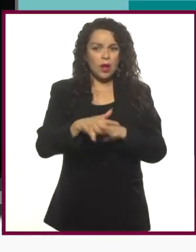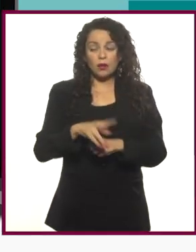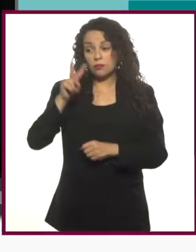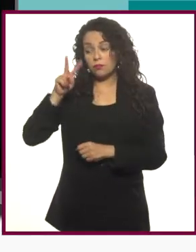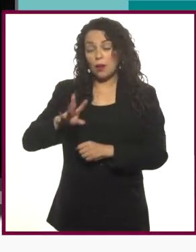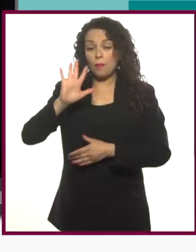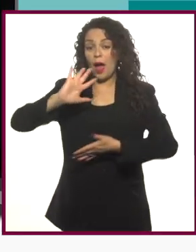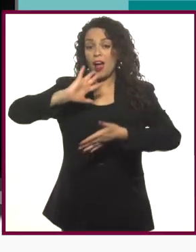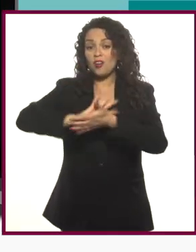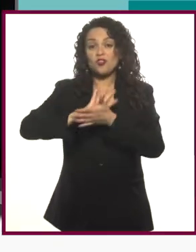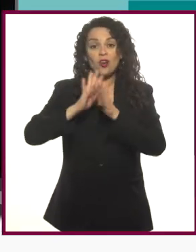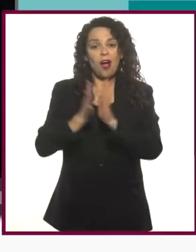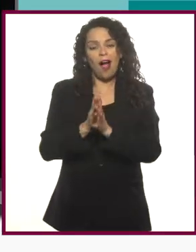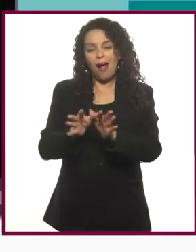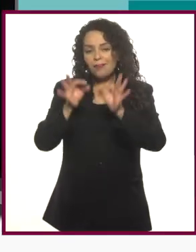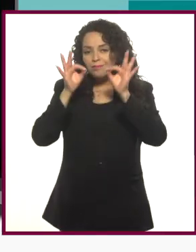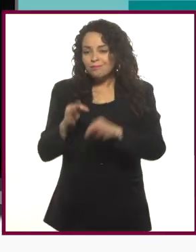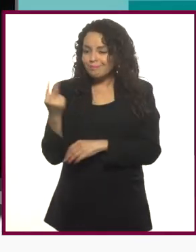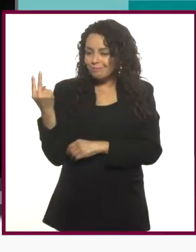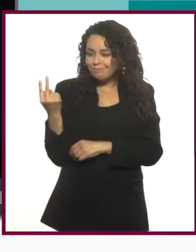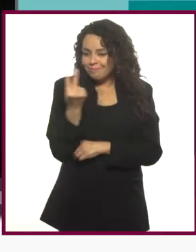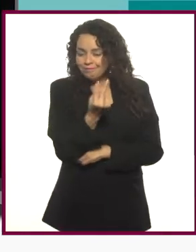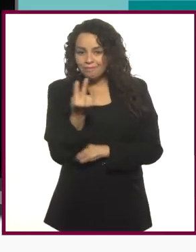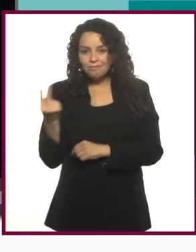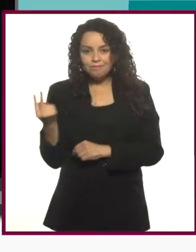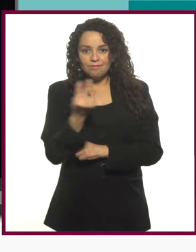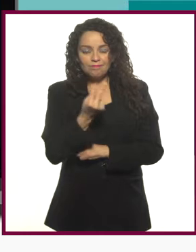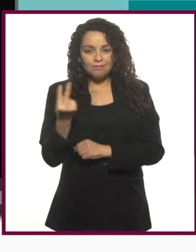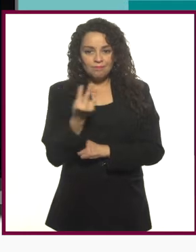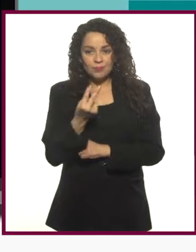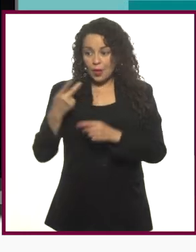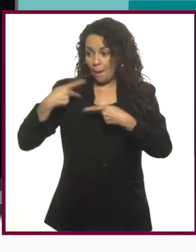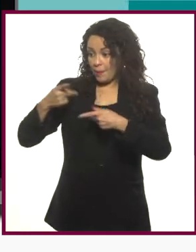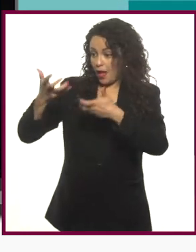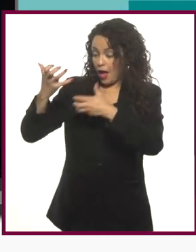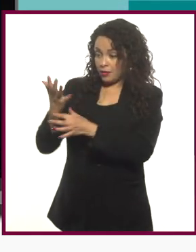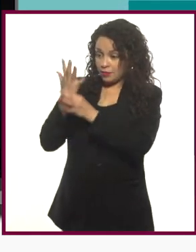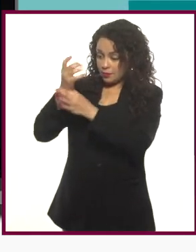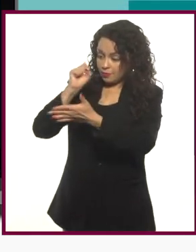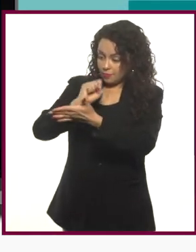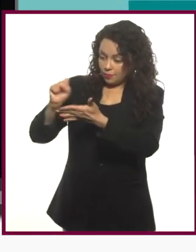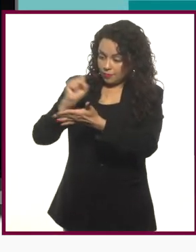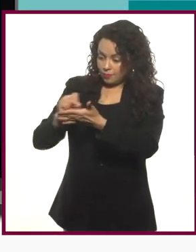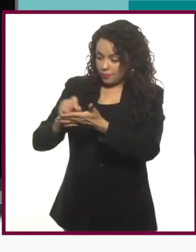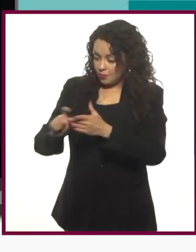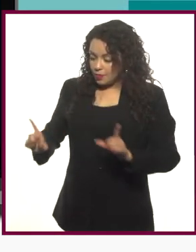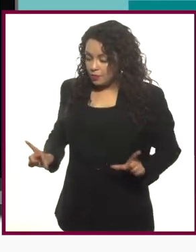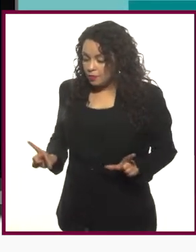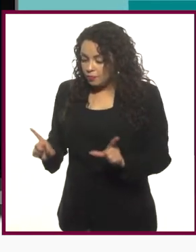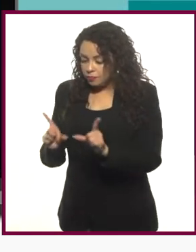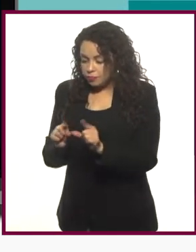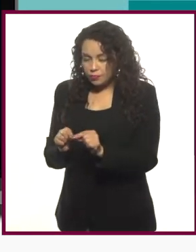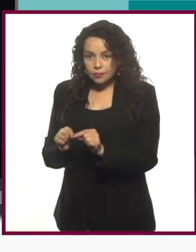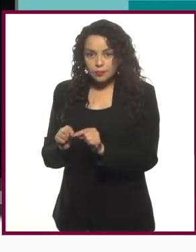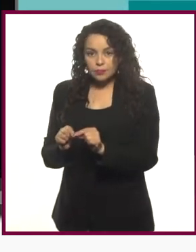de absoluta complicidad. El que escribe estos